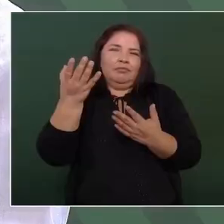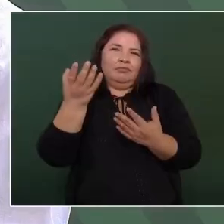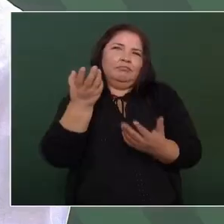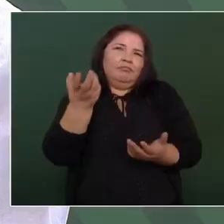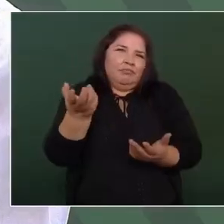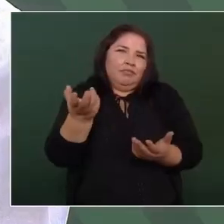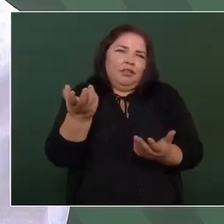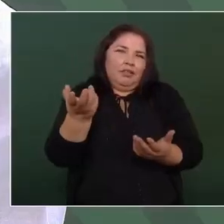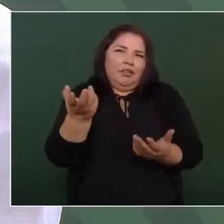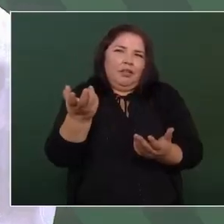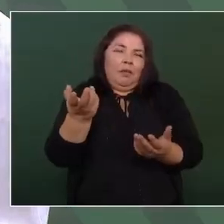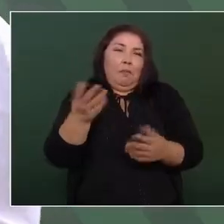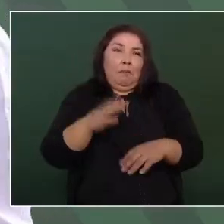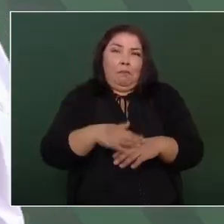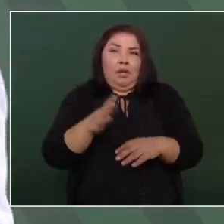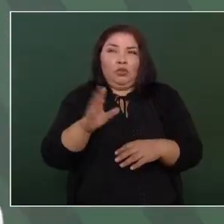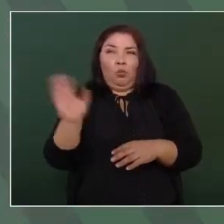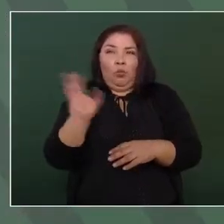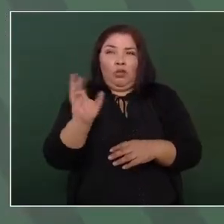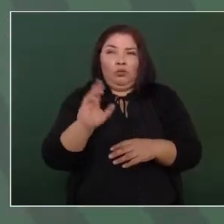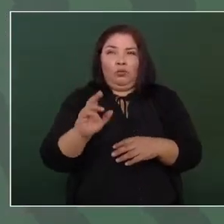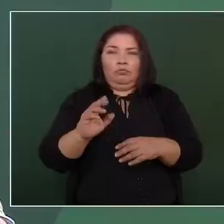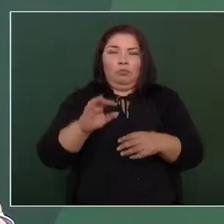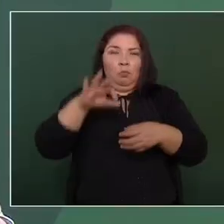sobre todo cuando hay elecciones.